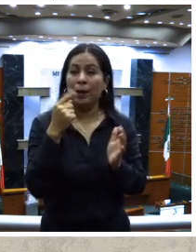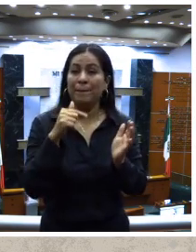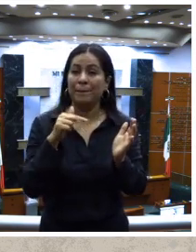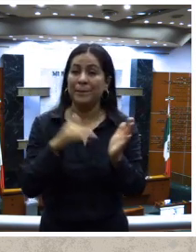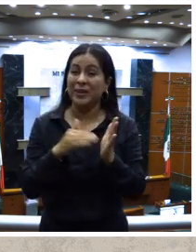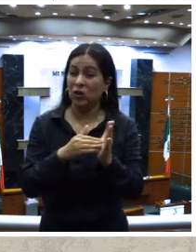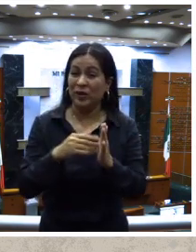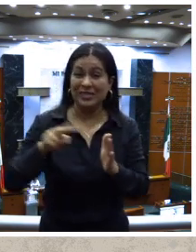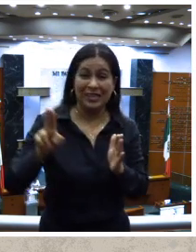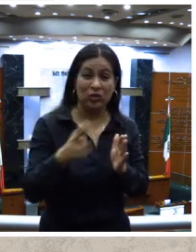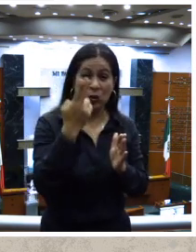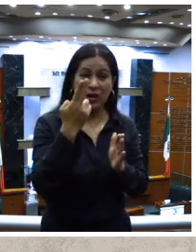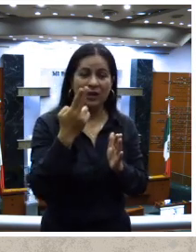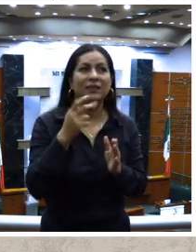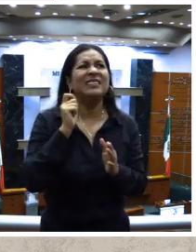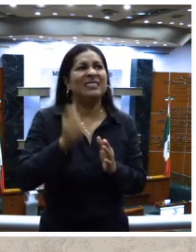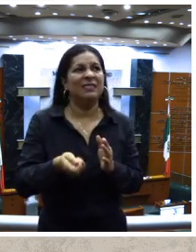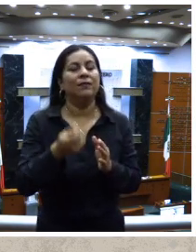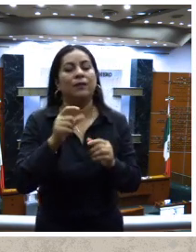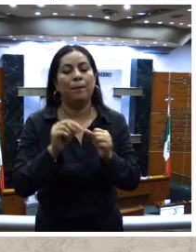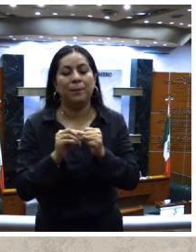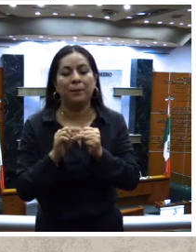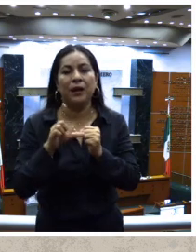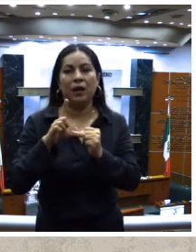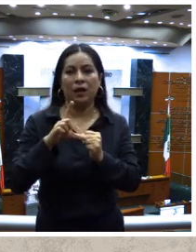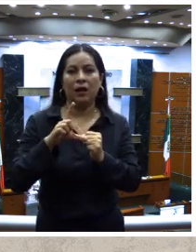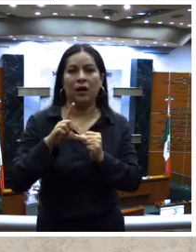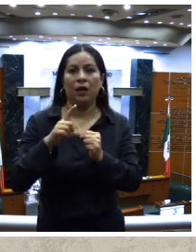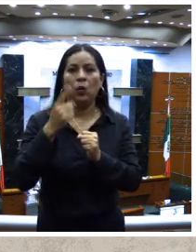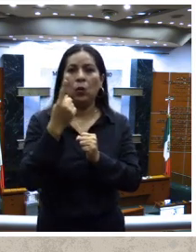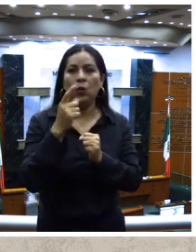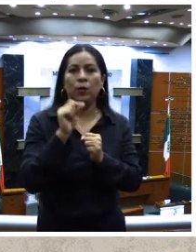225,298.1 millones de dólares. Esto significó un incremento de